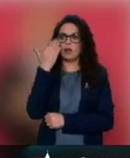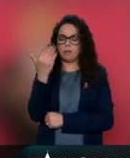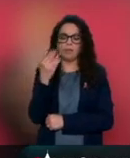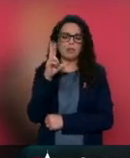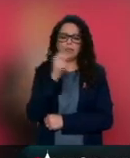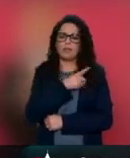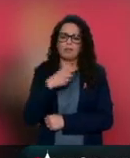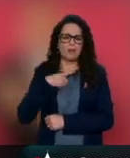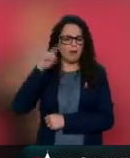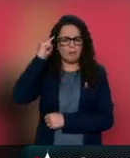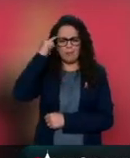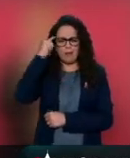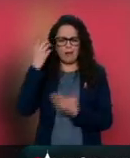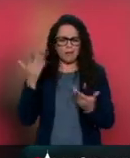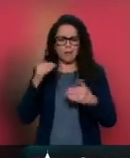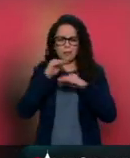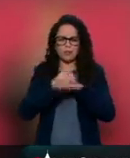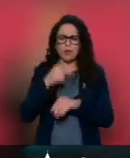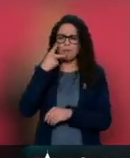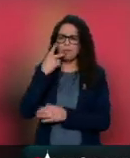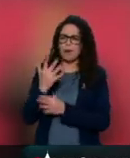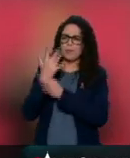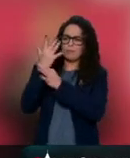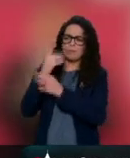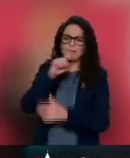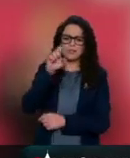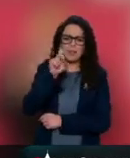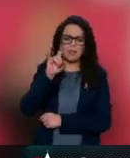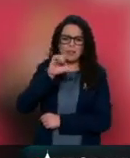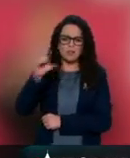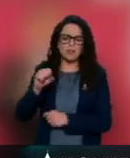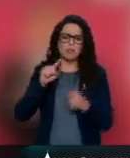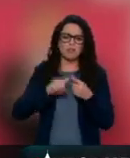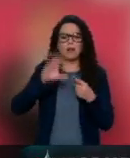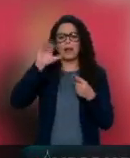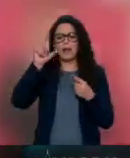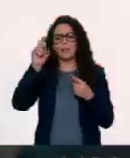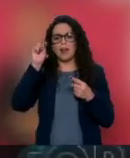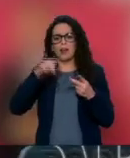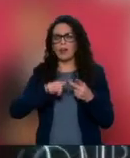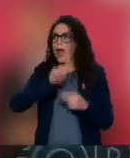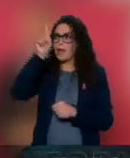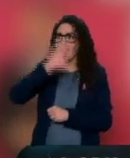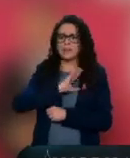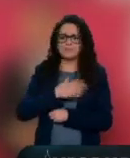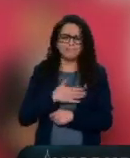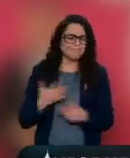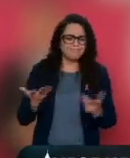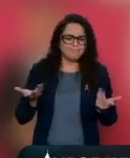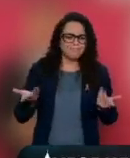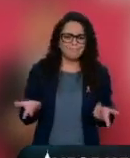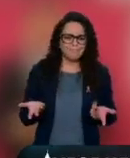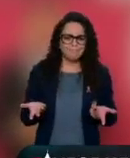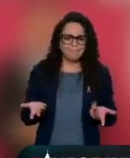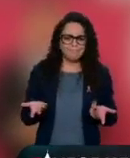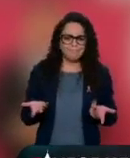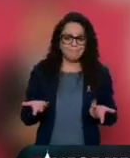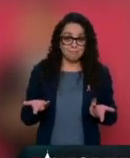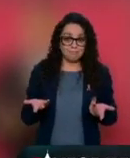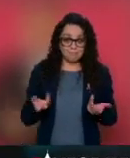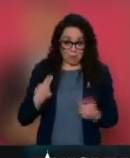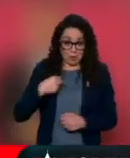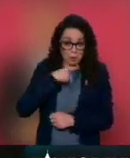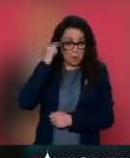sobre lo que dice Zedillo o Calderón en España, que nos podemos